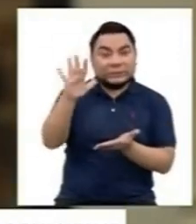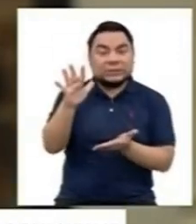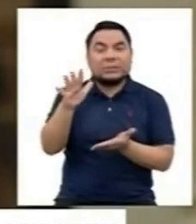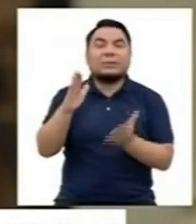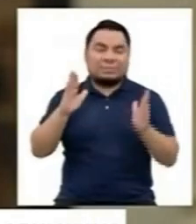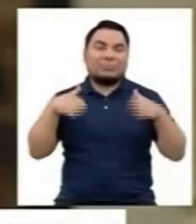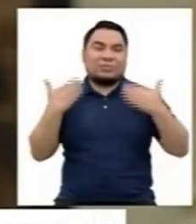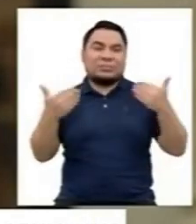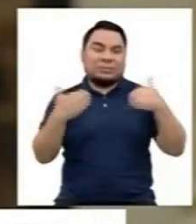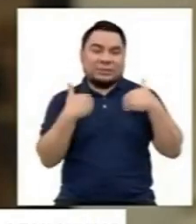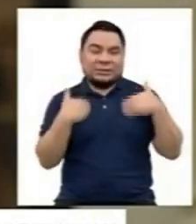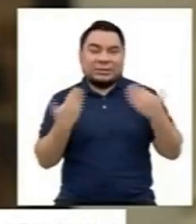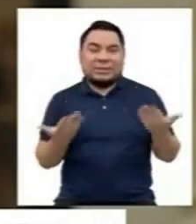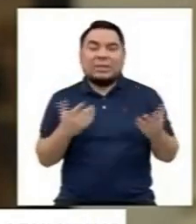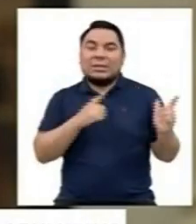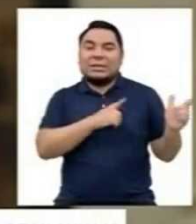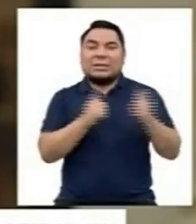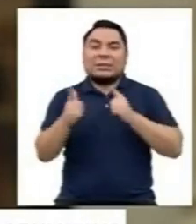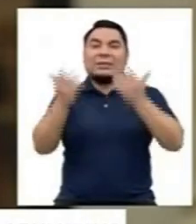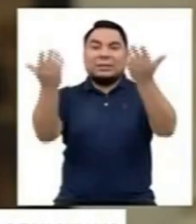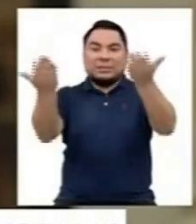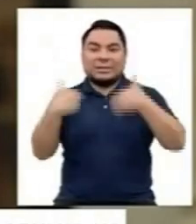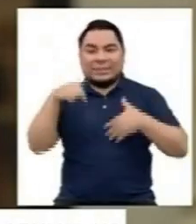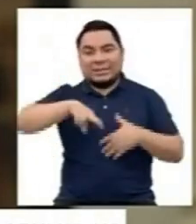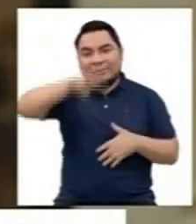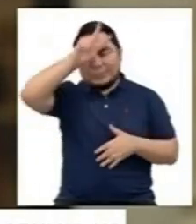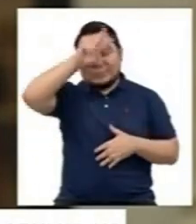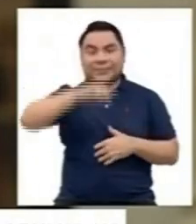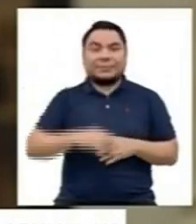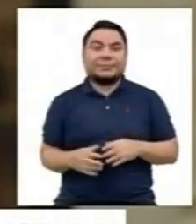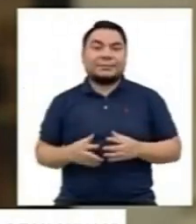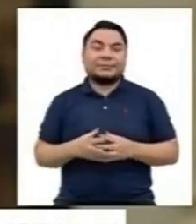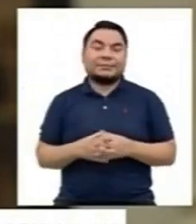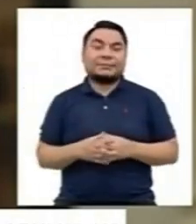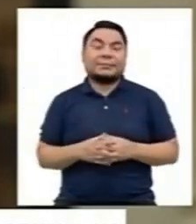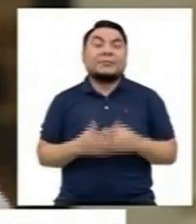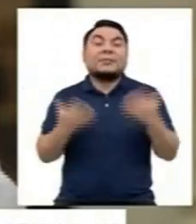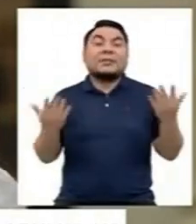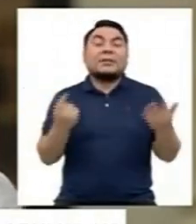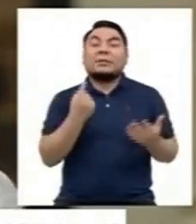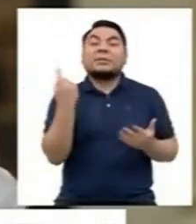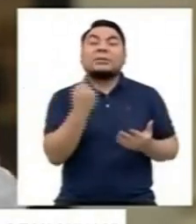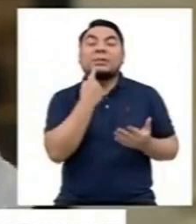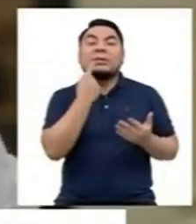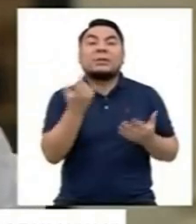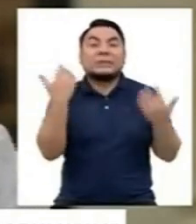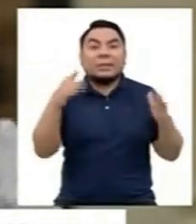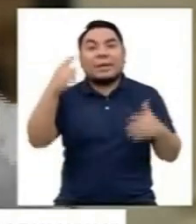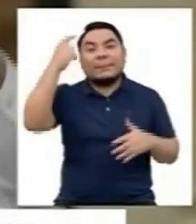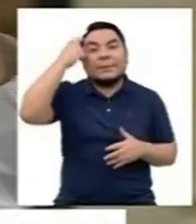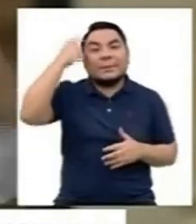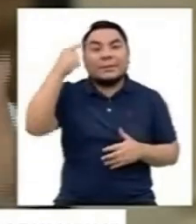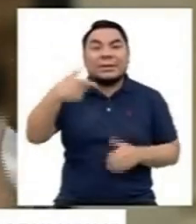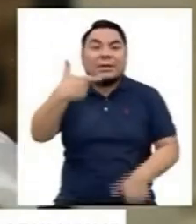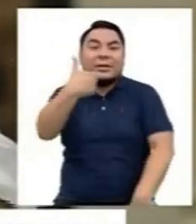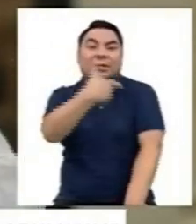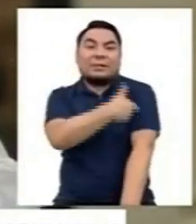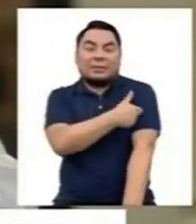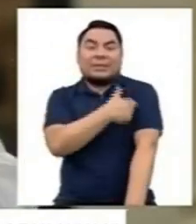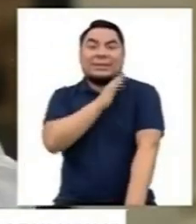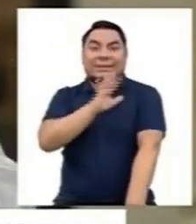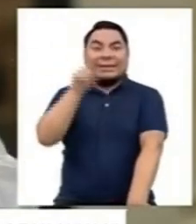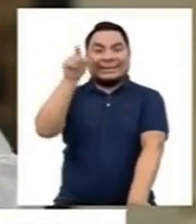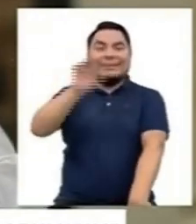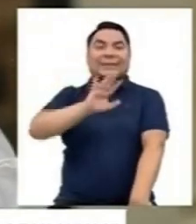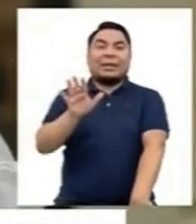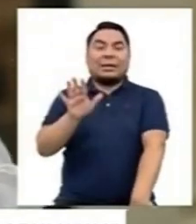¿Qué hacemos? Entonces, acá viene la tercera observación de las preguntas de cómo vamos a desplegarlo. En